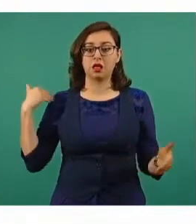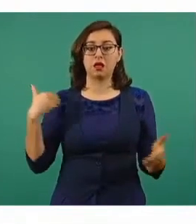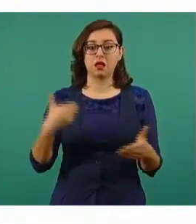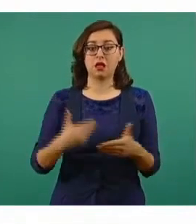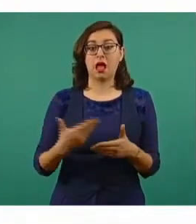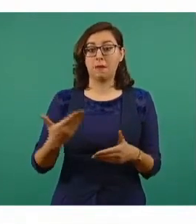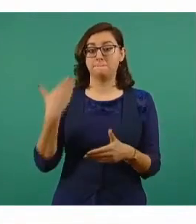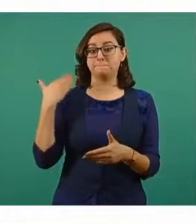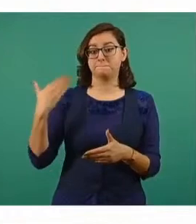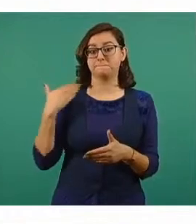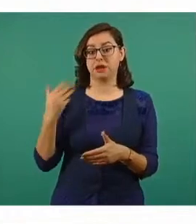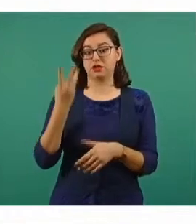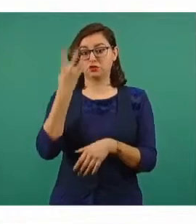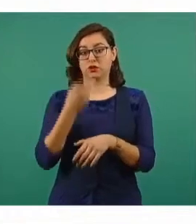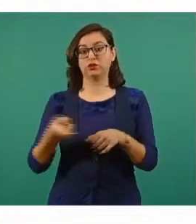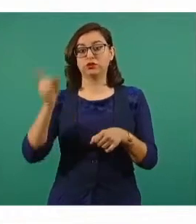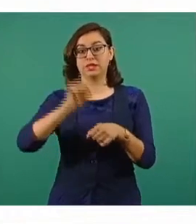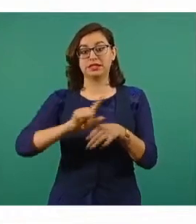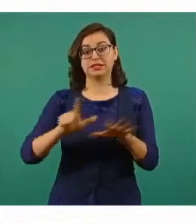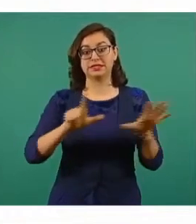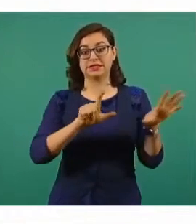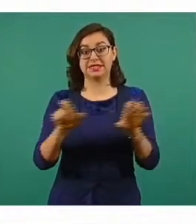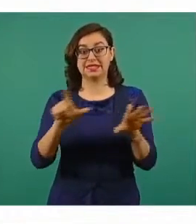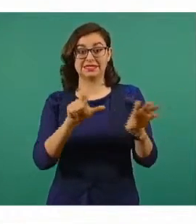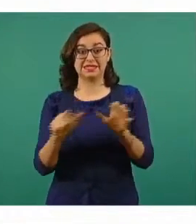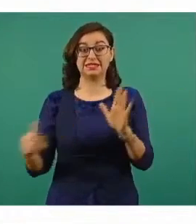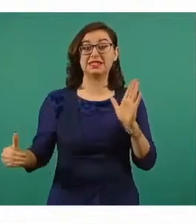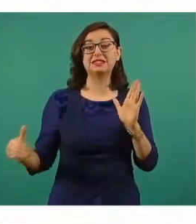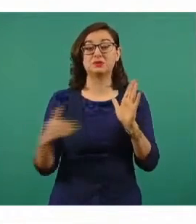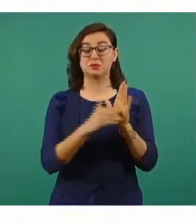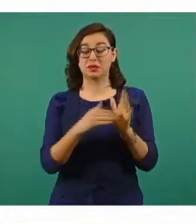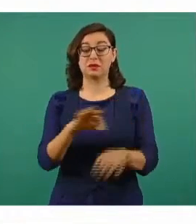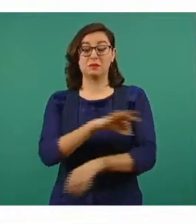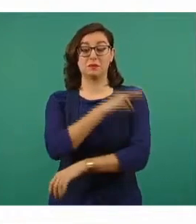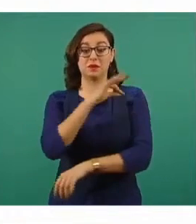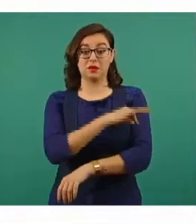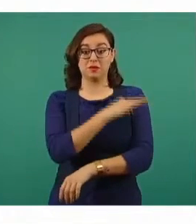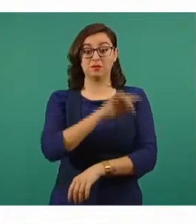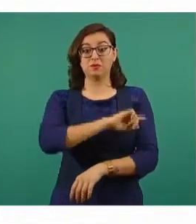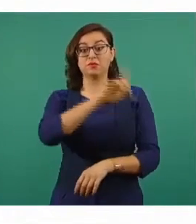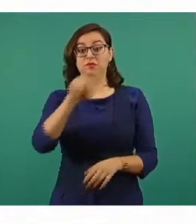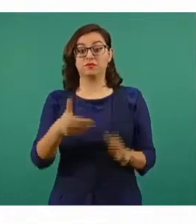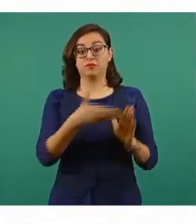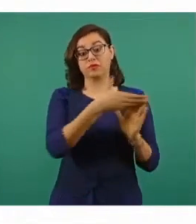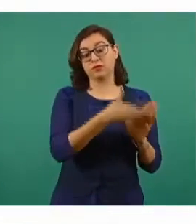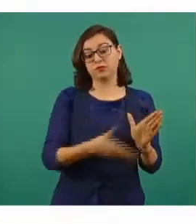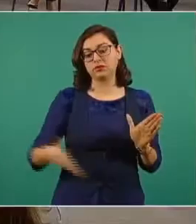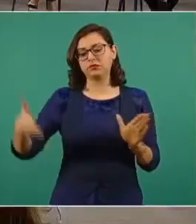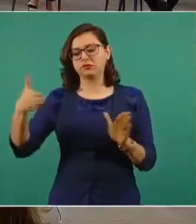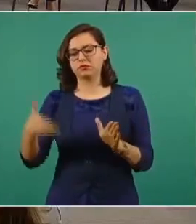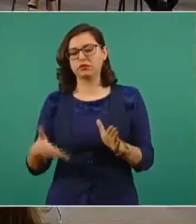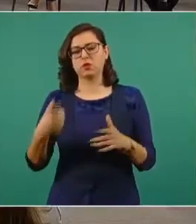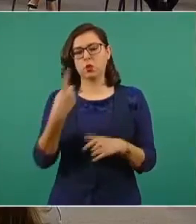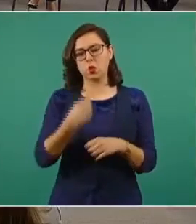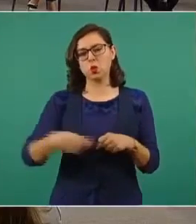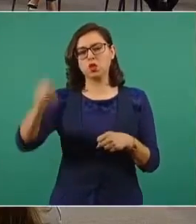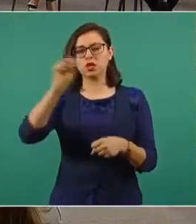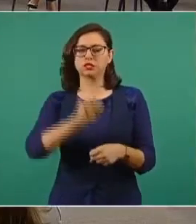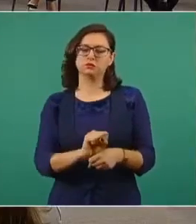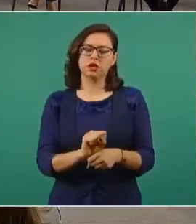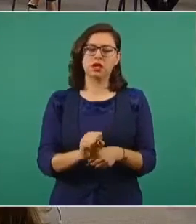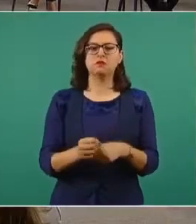más de 728.000 vacunas en un solo día y durante una semana tuvimos un promedio de